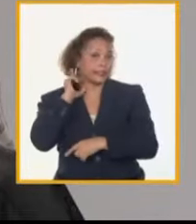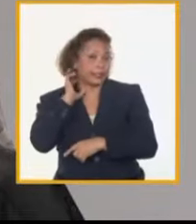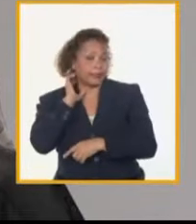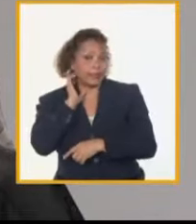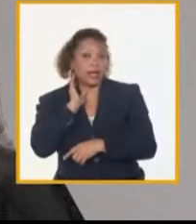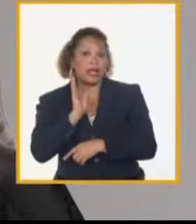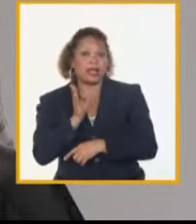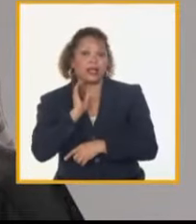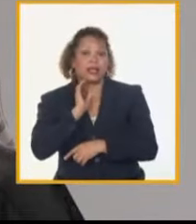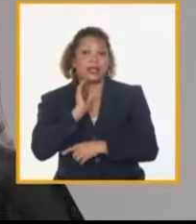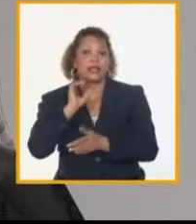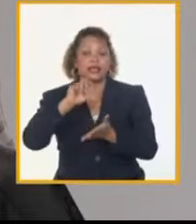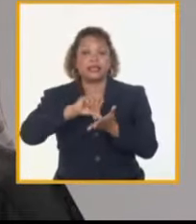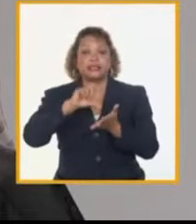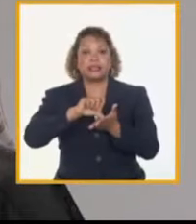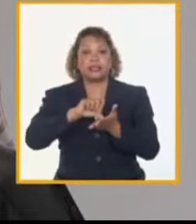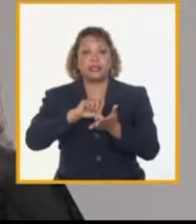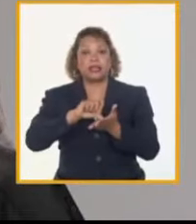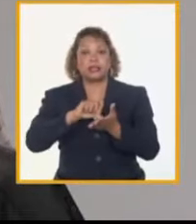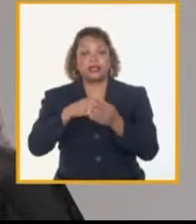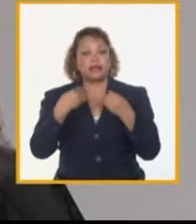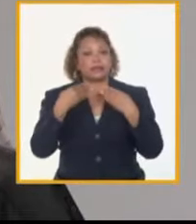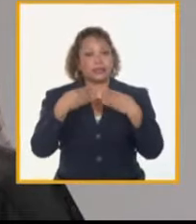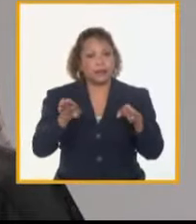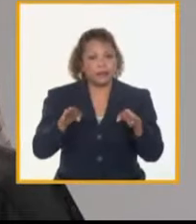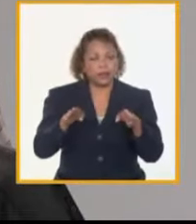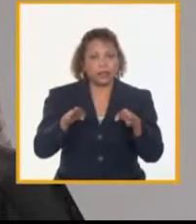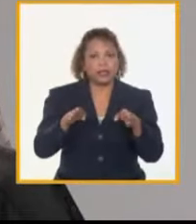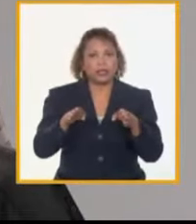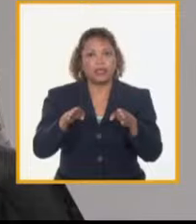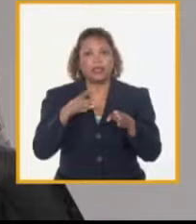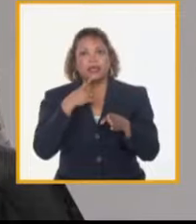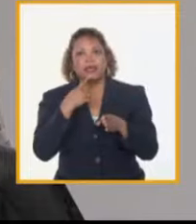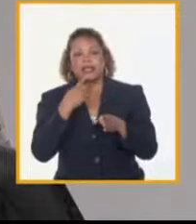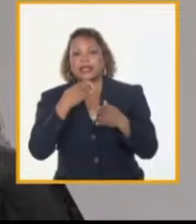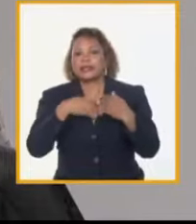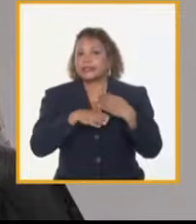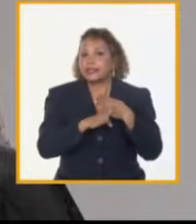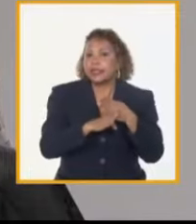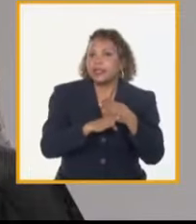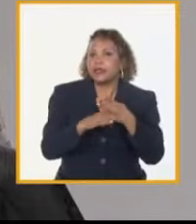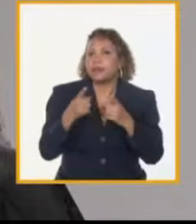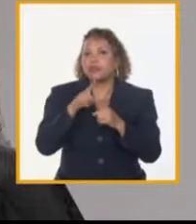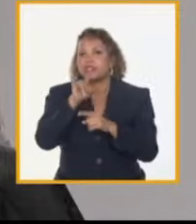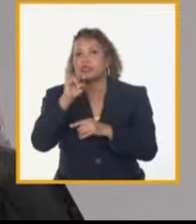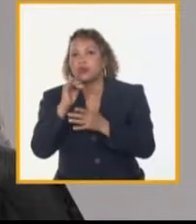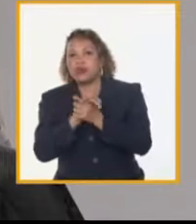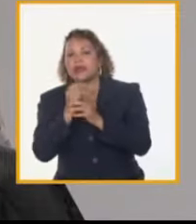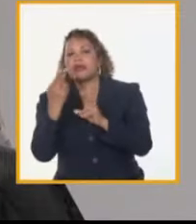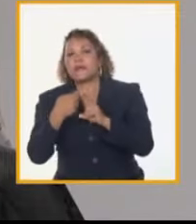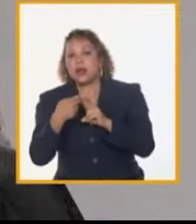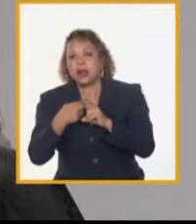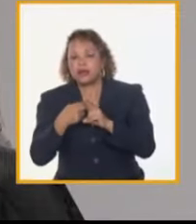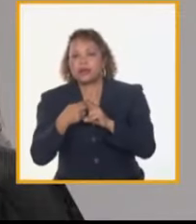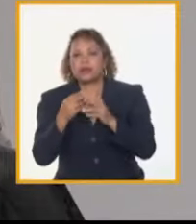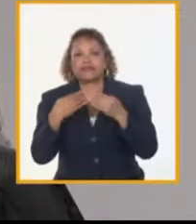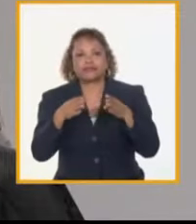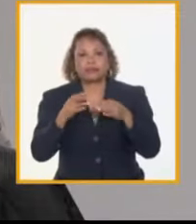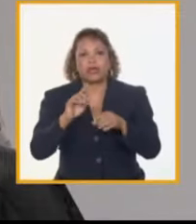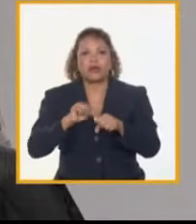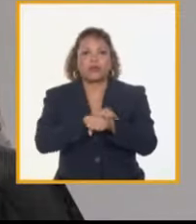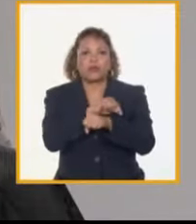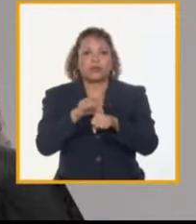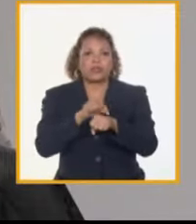la estación central, se va a aperturar la salida o el acceso por 19 de mayo y está abierto 24 horas